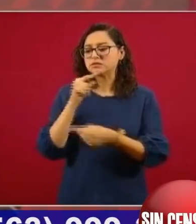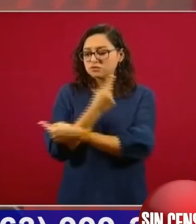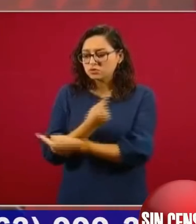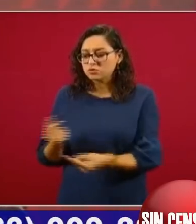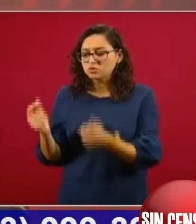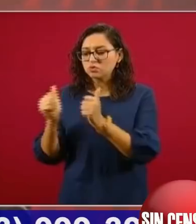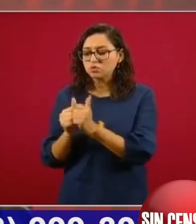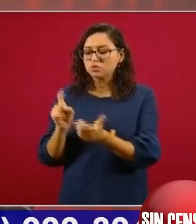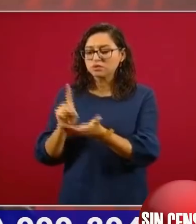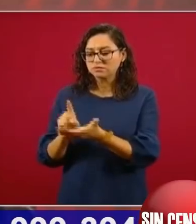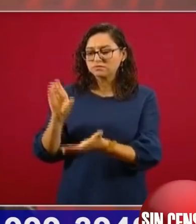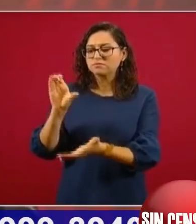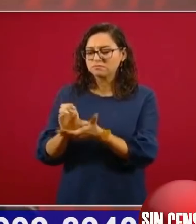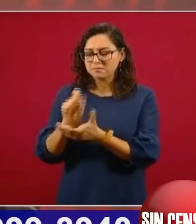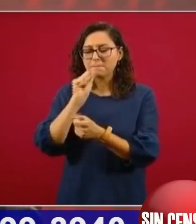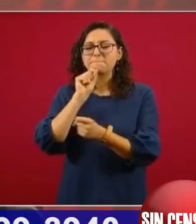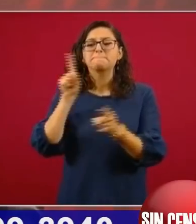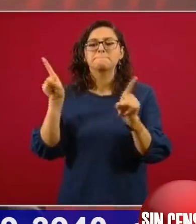discapacidad.